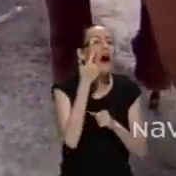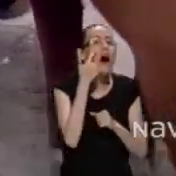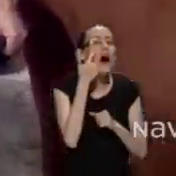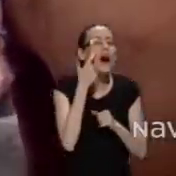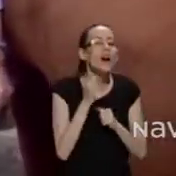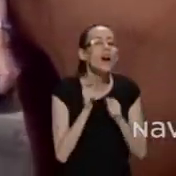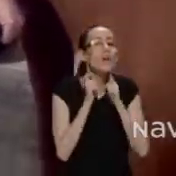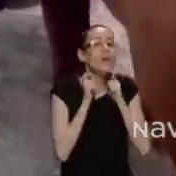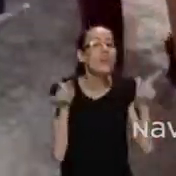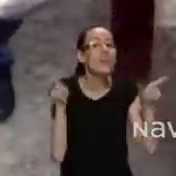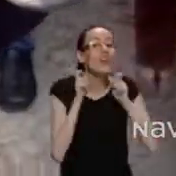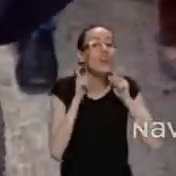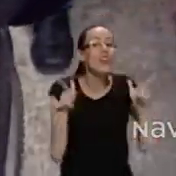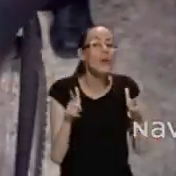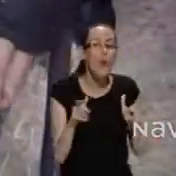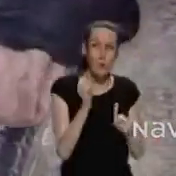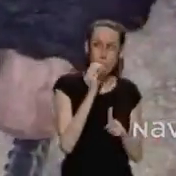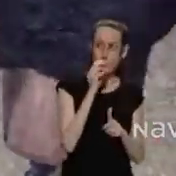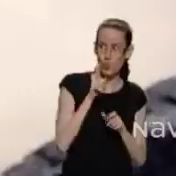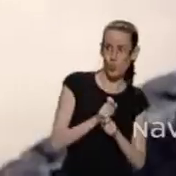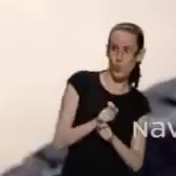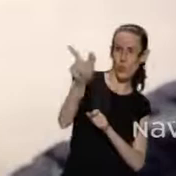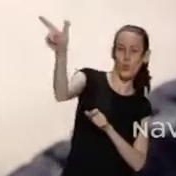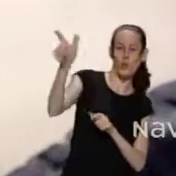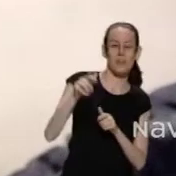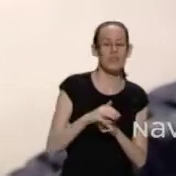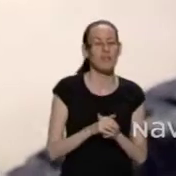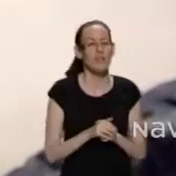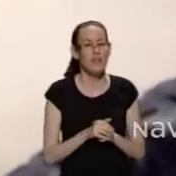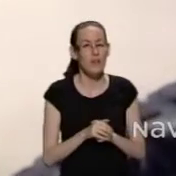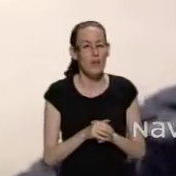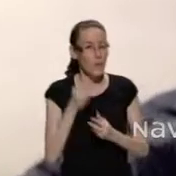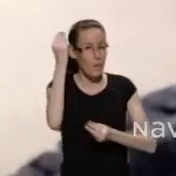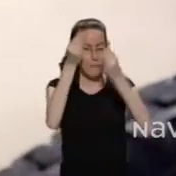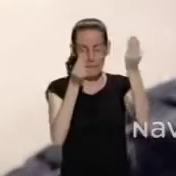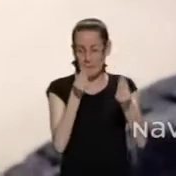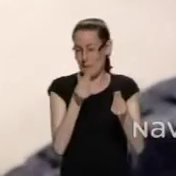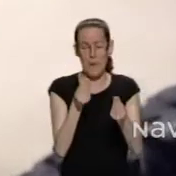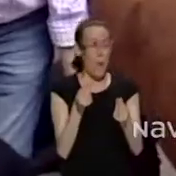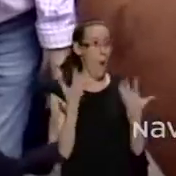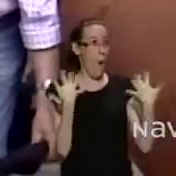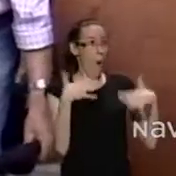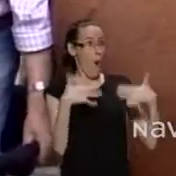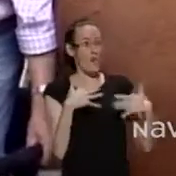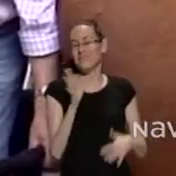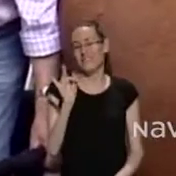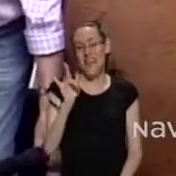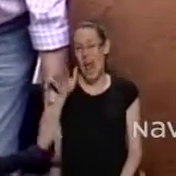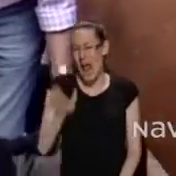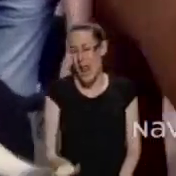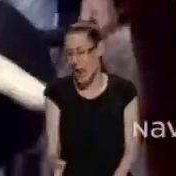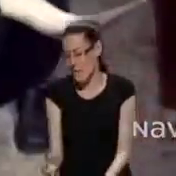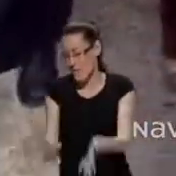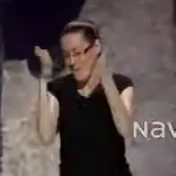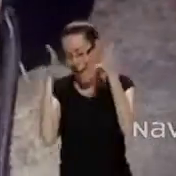depende... Mira. Ah, bueno. Oye, ya saca buen chorrico. Y me imagino que esto causará furor, claro. Esto sí. Les gusta mucho. A los chavales les gusta mucho.